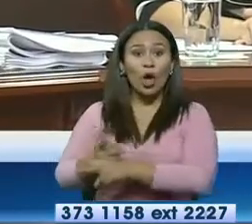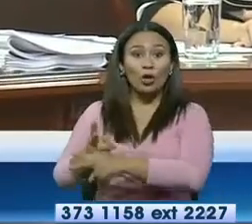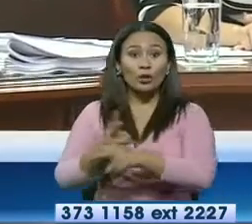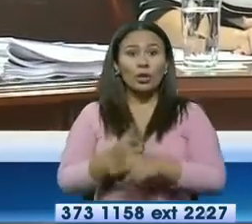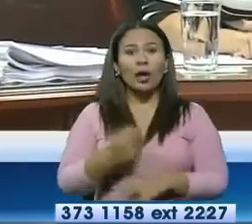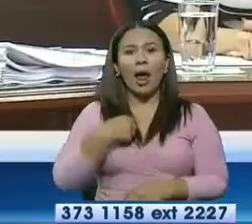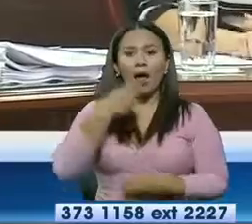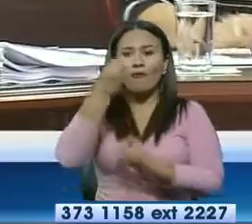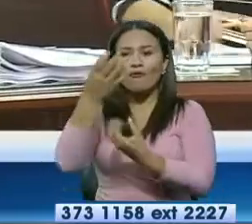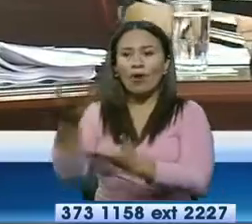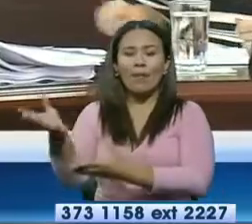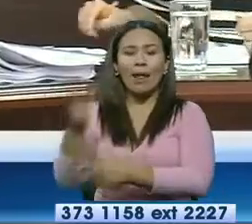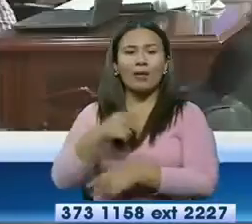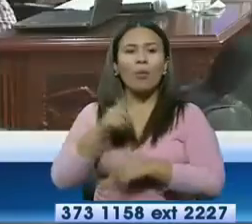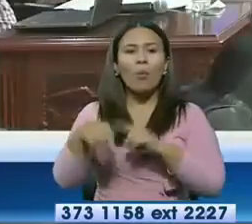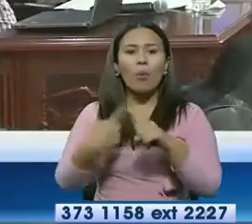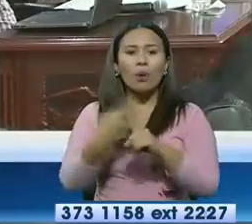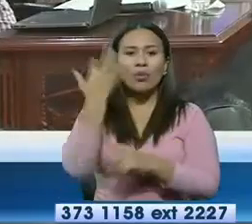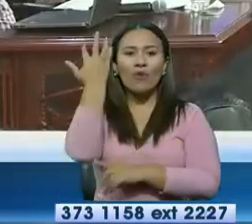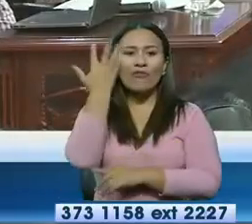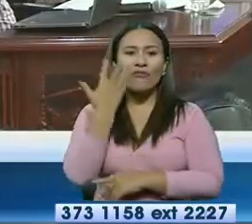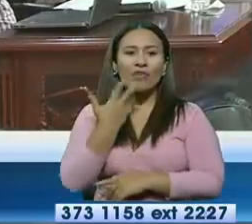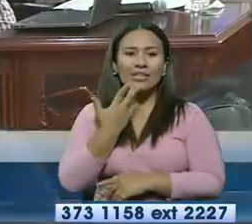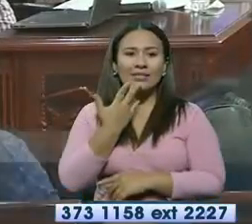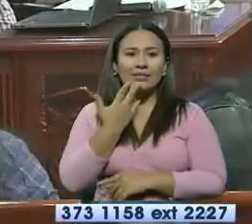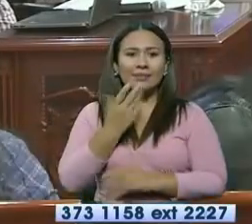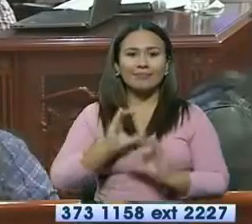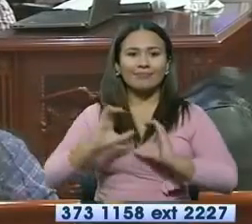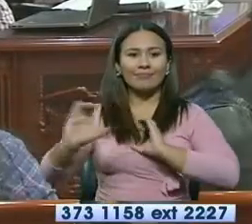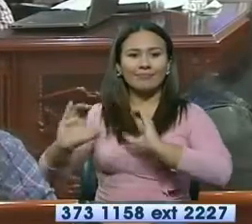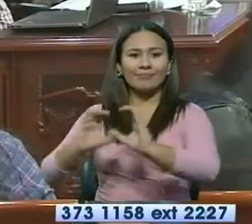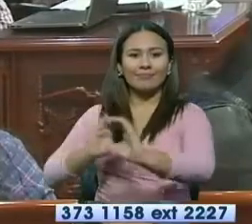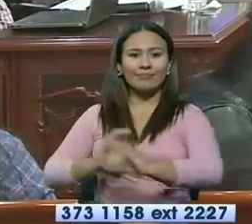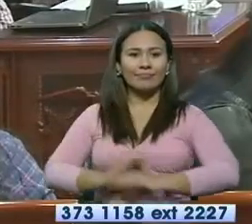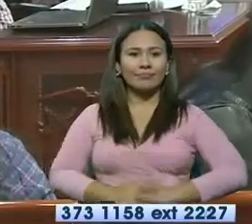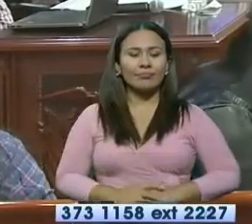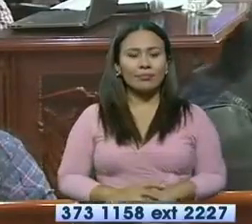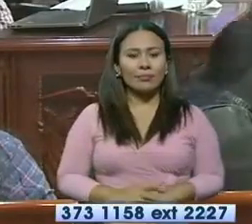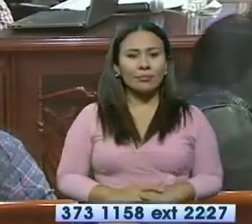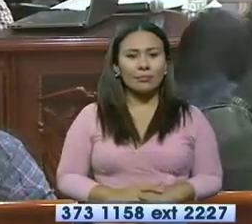cronograma electoral. Informó Priscila Cadena.